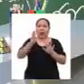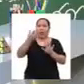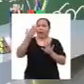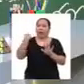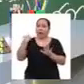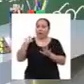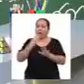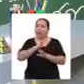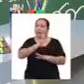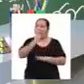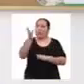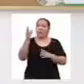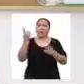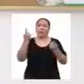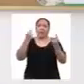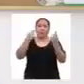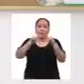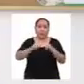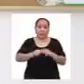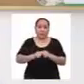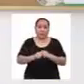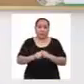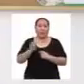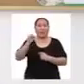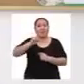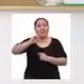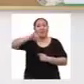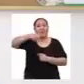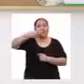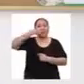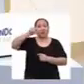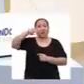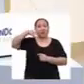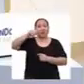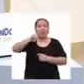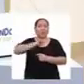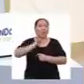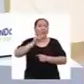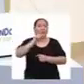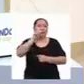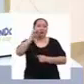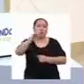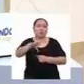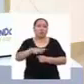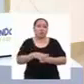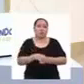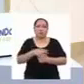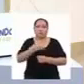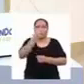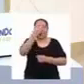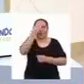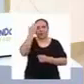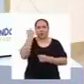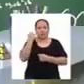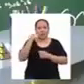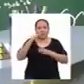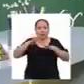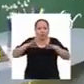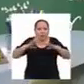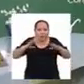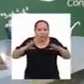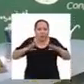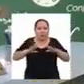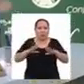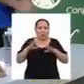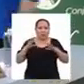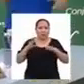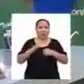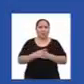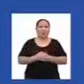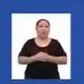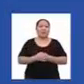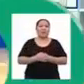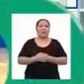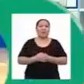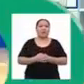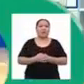pausa comercial. ¿Le parece? Claro, Jonathan, como tú digas. Ya me había olvidado de las planchas.